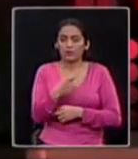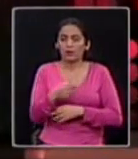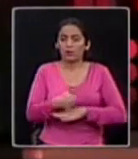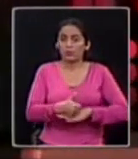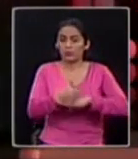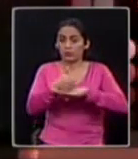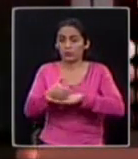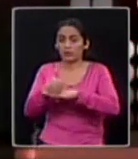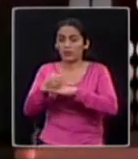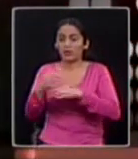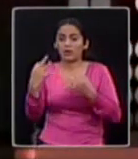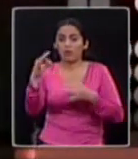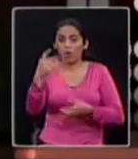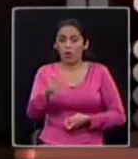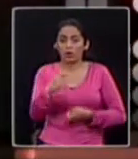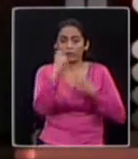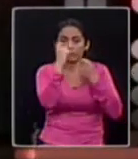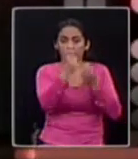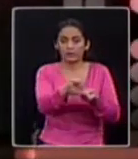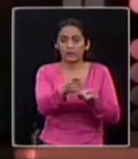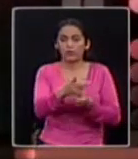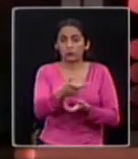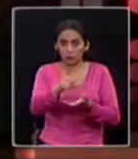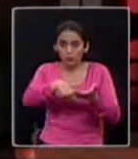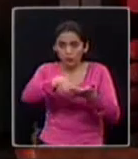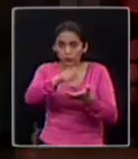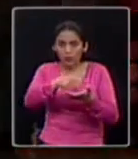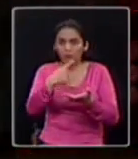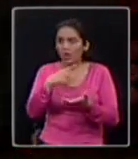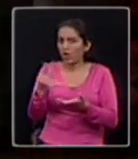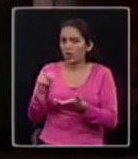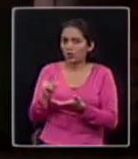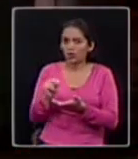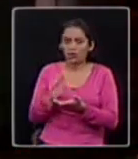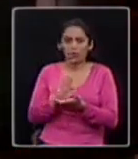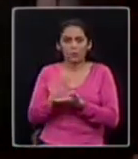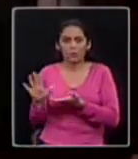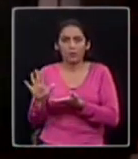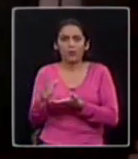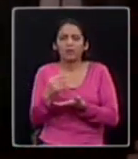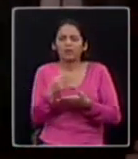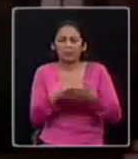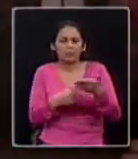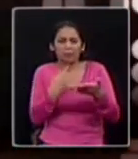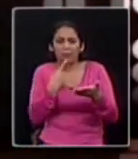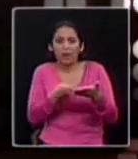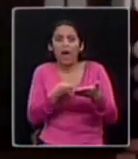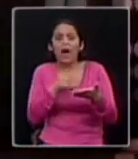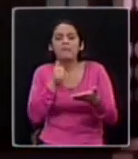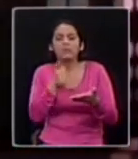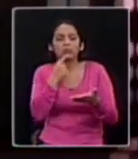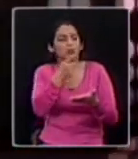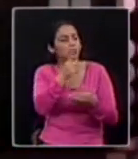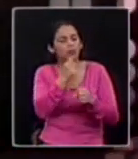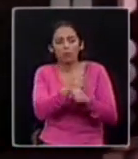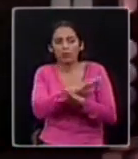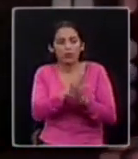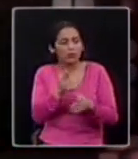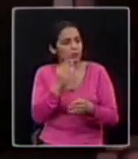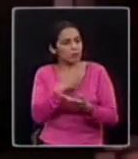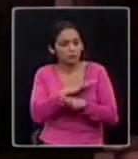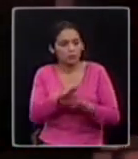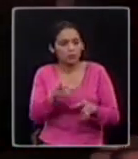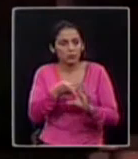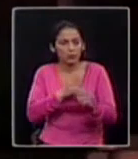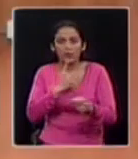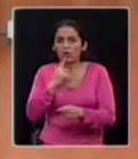funcionarios entregando un documento para que Celi lo firme. Habría sido su renuncia. Él reaccionó negándose, incluso